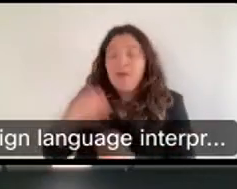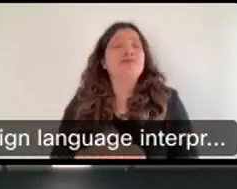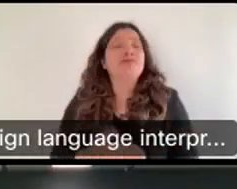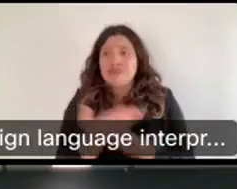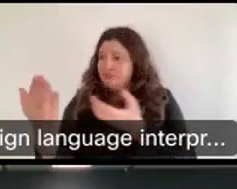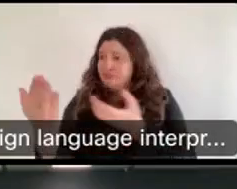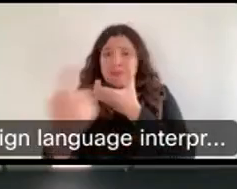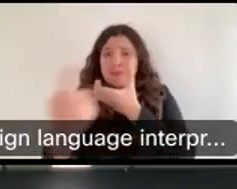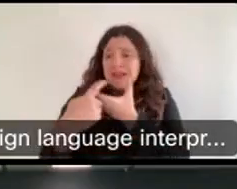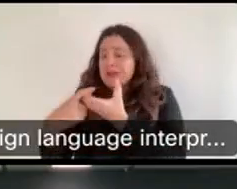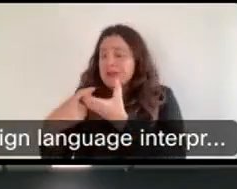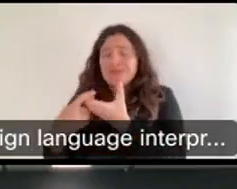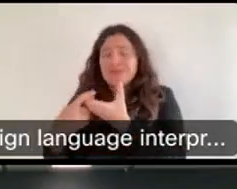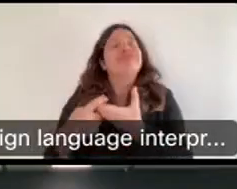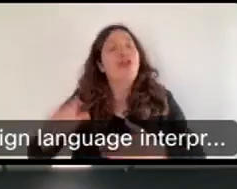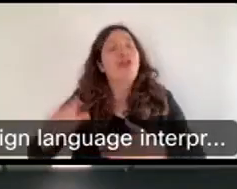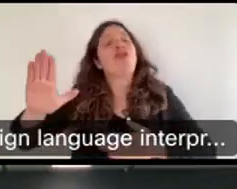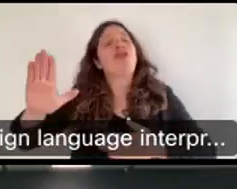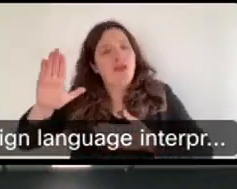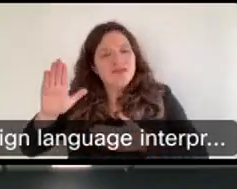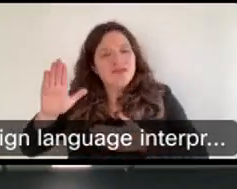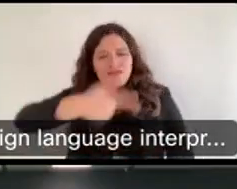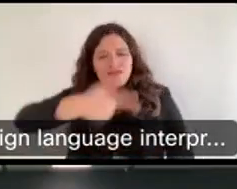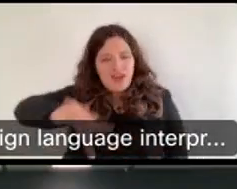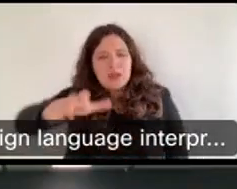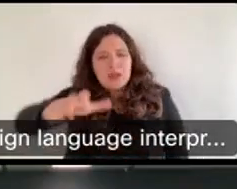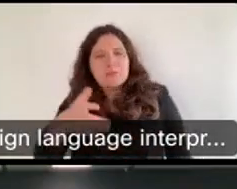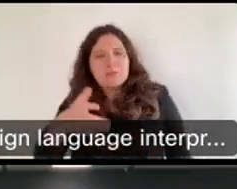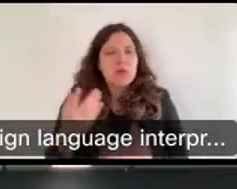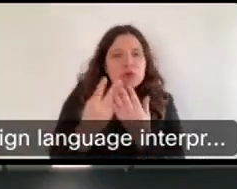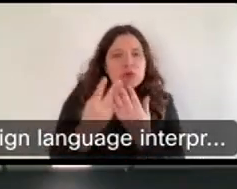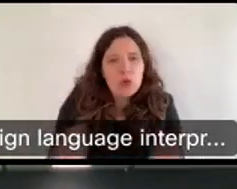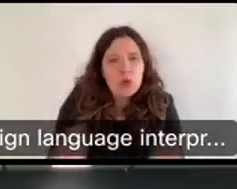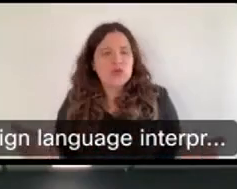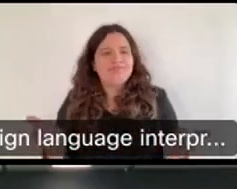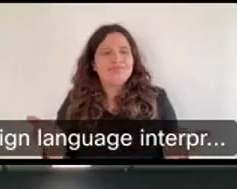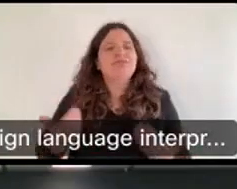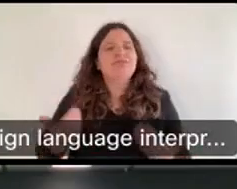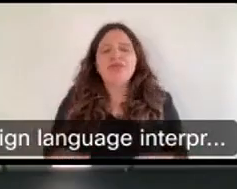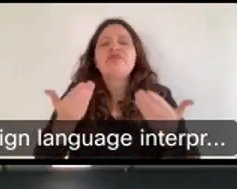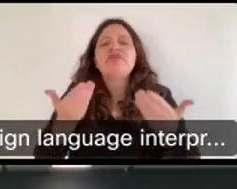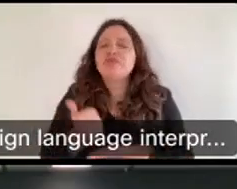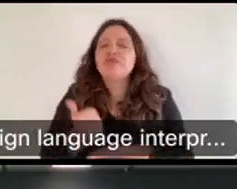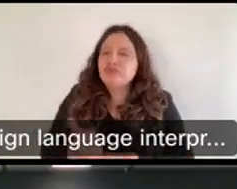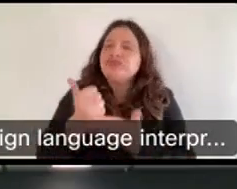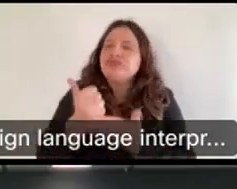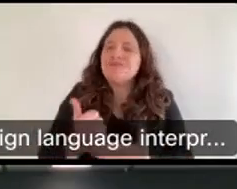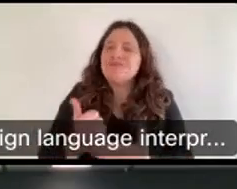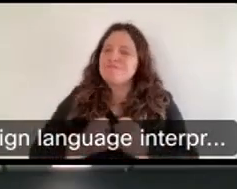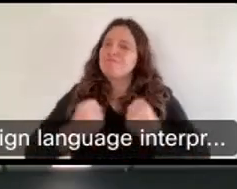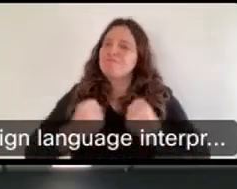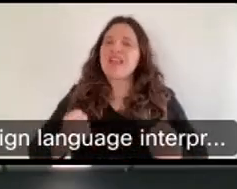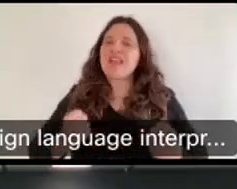un compromiso regional con la búsqueda de soluciones innovadoras y colaborativas para fortalecer la salud en la